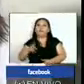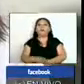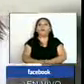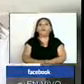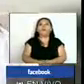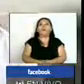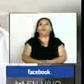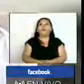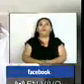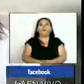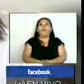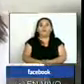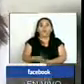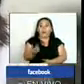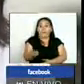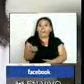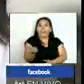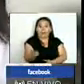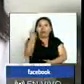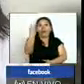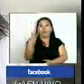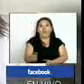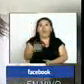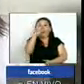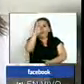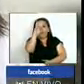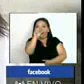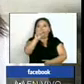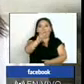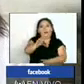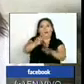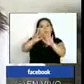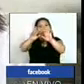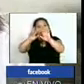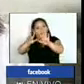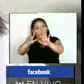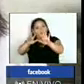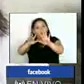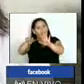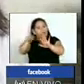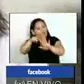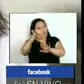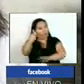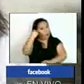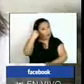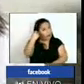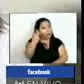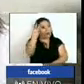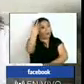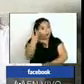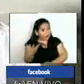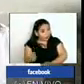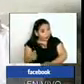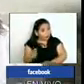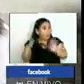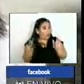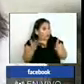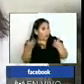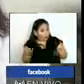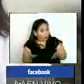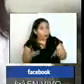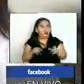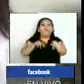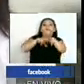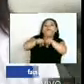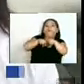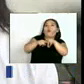Que en este próximo 28 de febrero del 2021 nuestro país se juega algo muy importante, se juega las instituciones